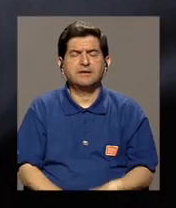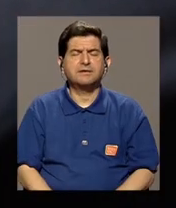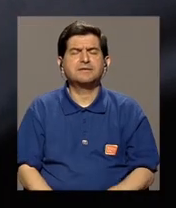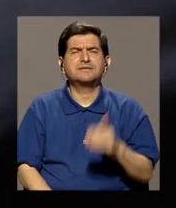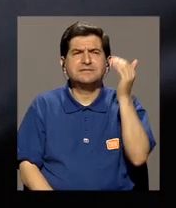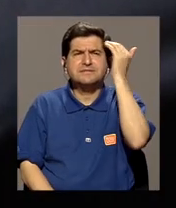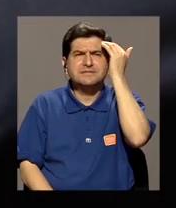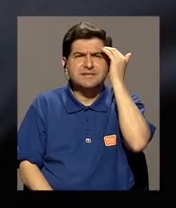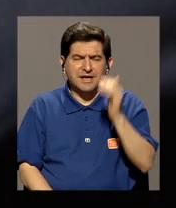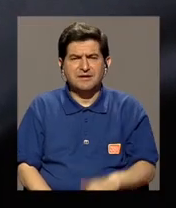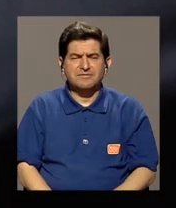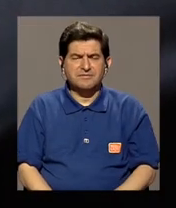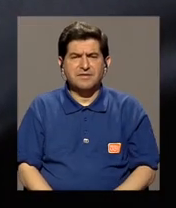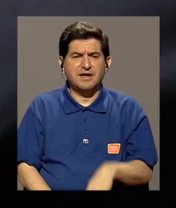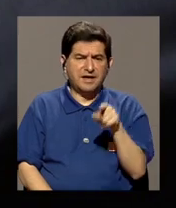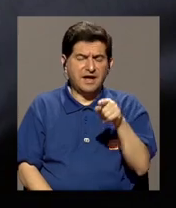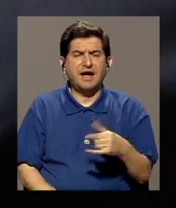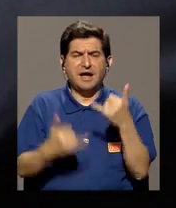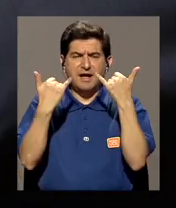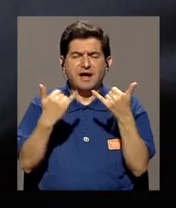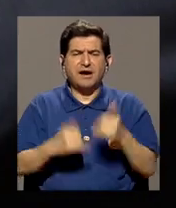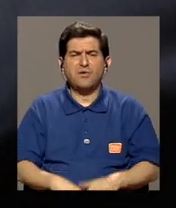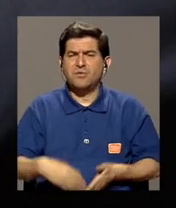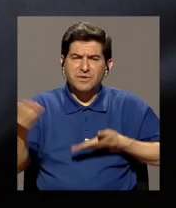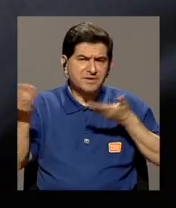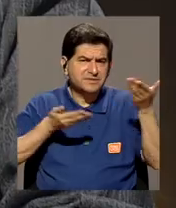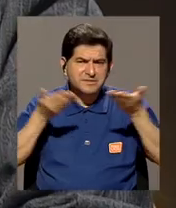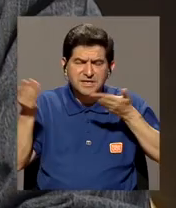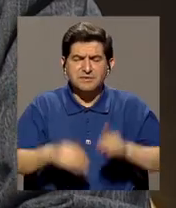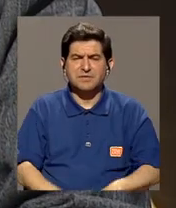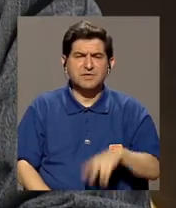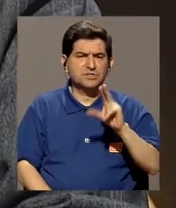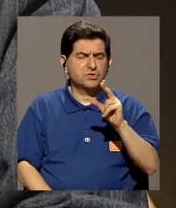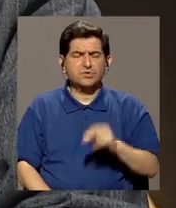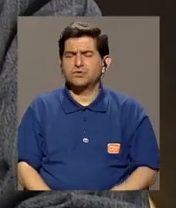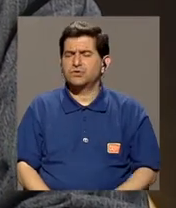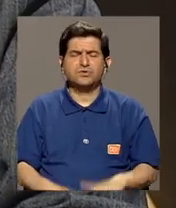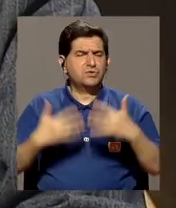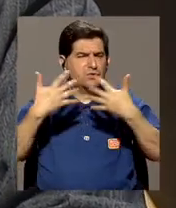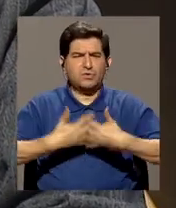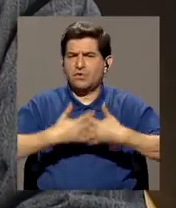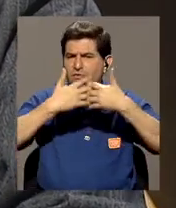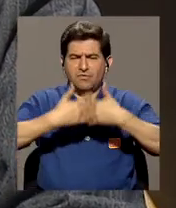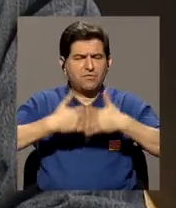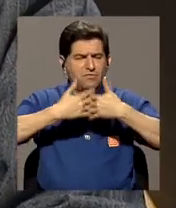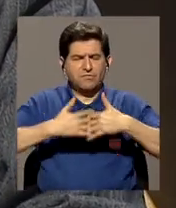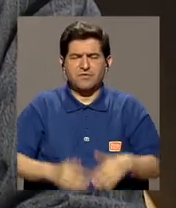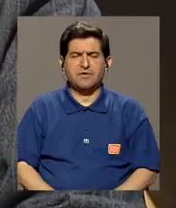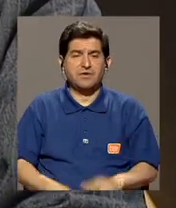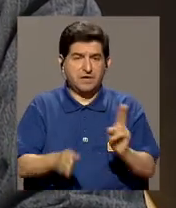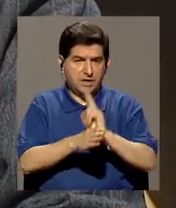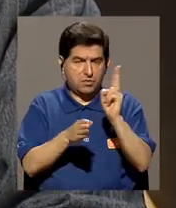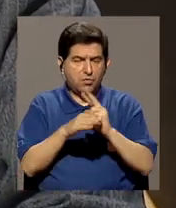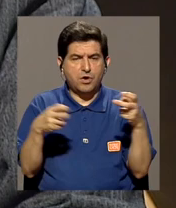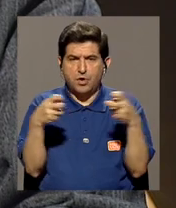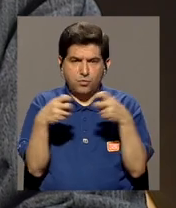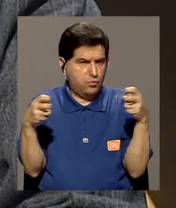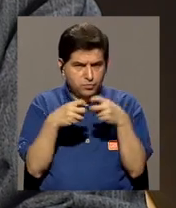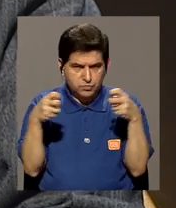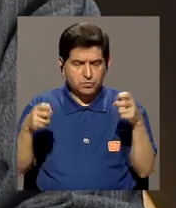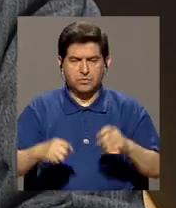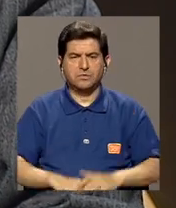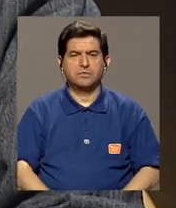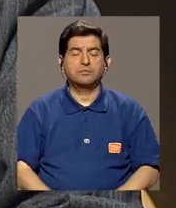se ha orientado hacia los servicios no tanto hacia la producción fabril intensiva en electricidad entonces